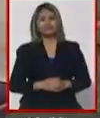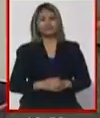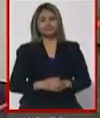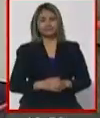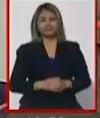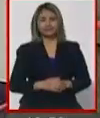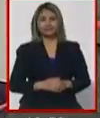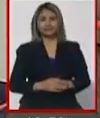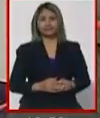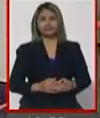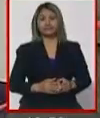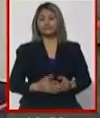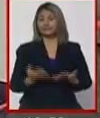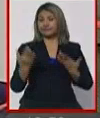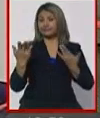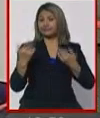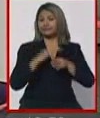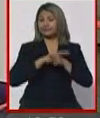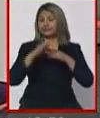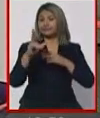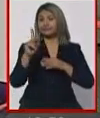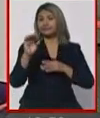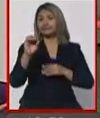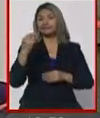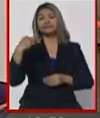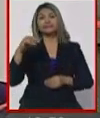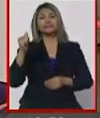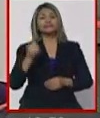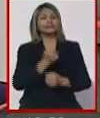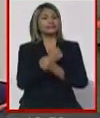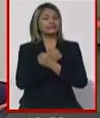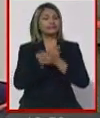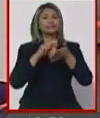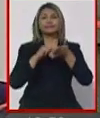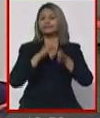ir a adueñarse de esta vecindad. Aguarde, ya se viene la doña, drama, acción y